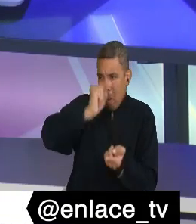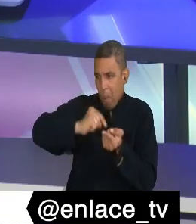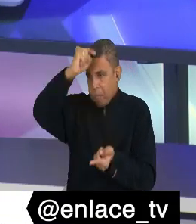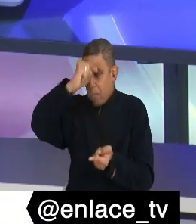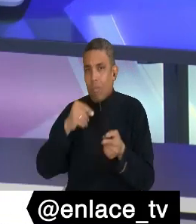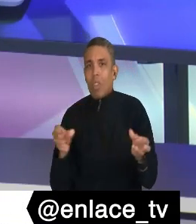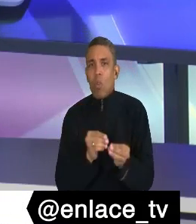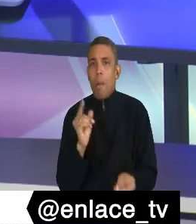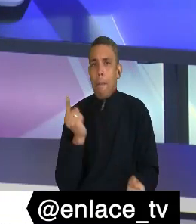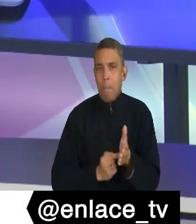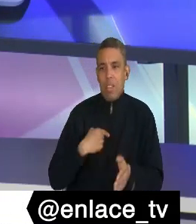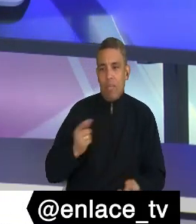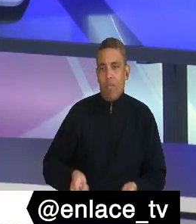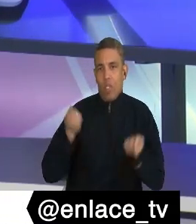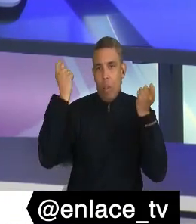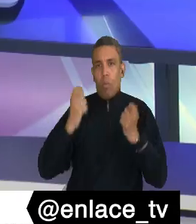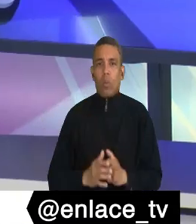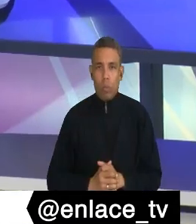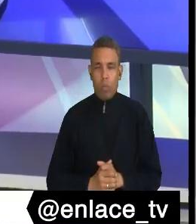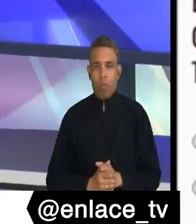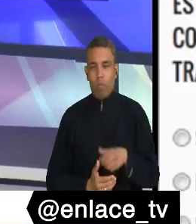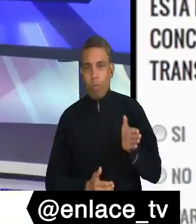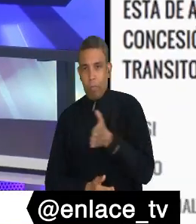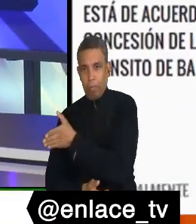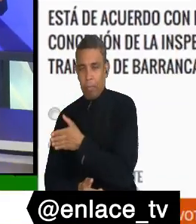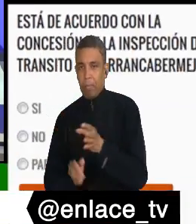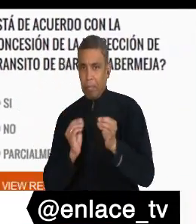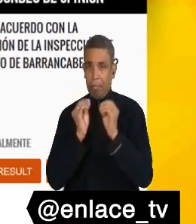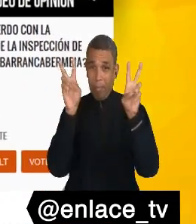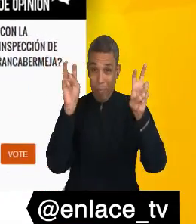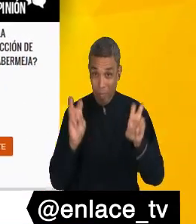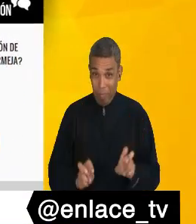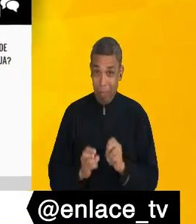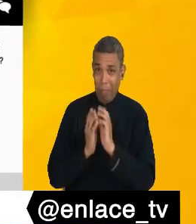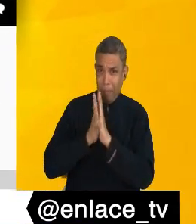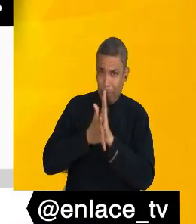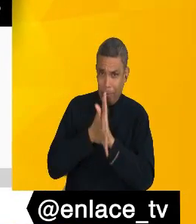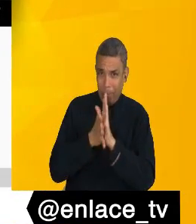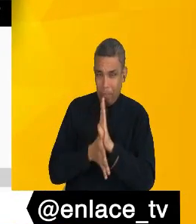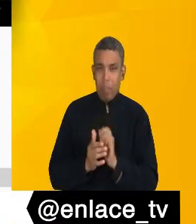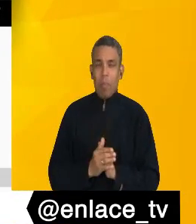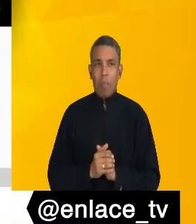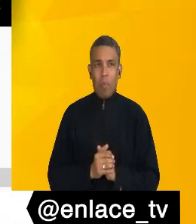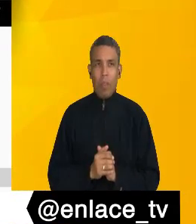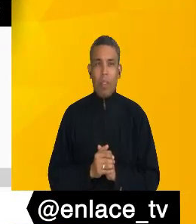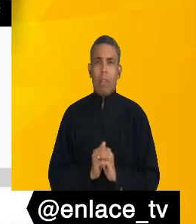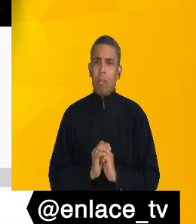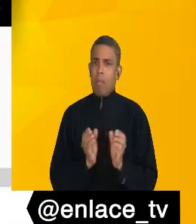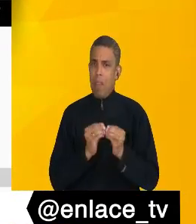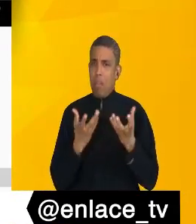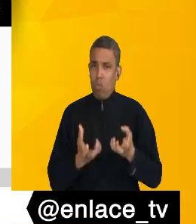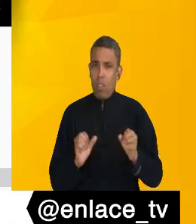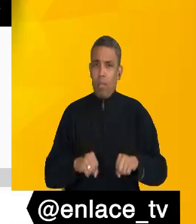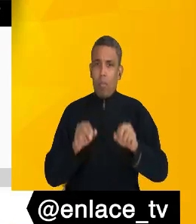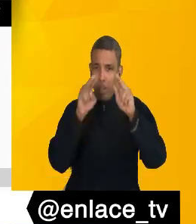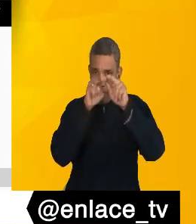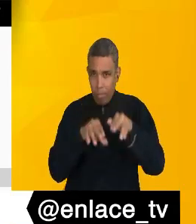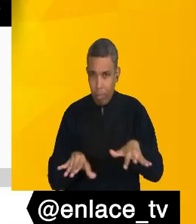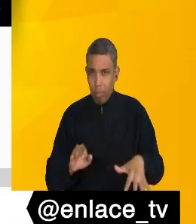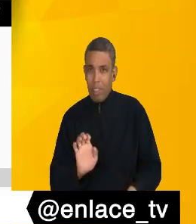Seguimos llevando a nuestra comunidad el acontecer de la ciudad y de la región. Estas y otras informaciones de Enlace Noticias las pueden hallar en nuestra página web